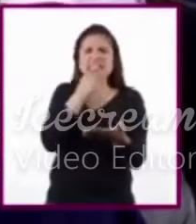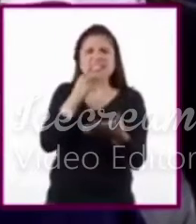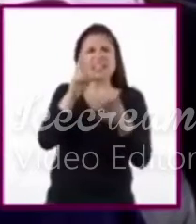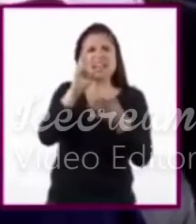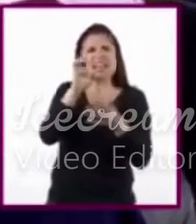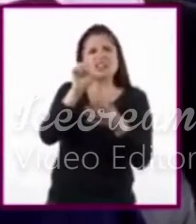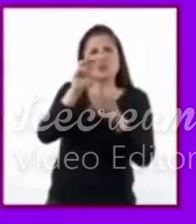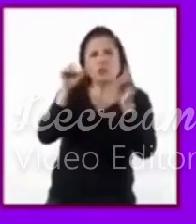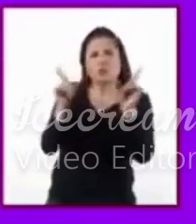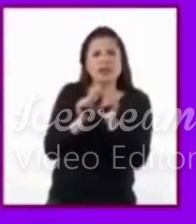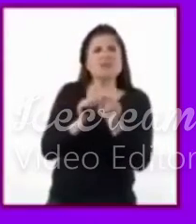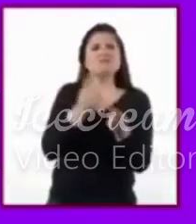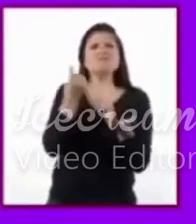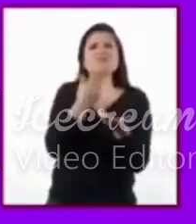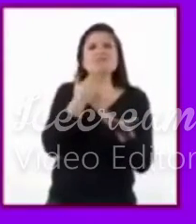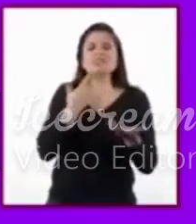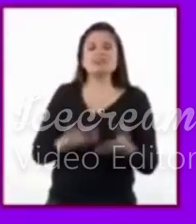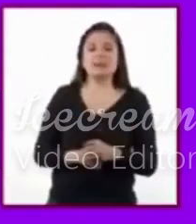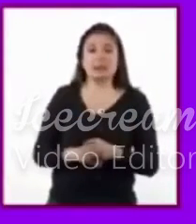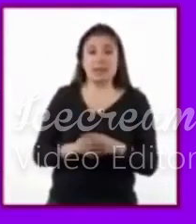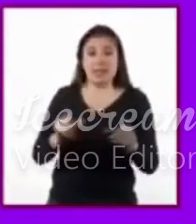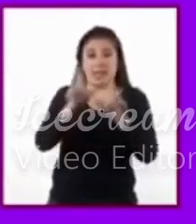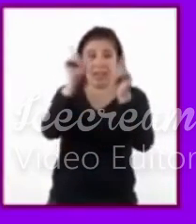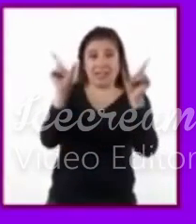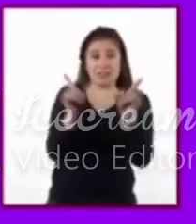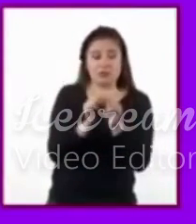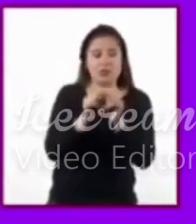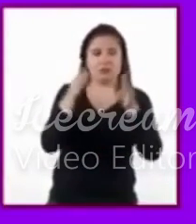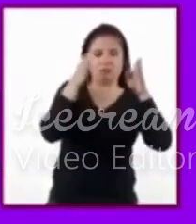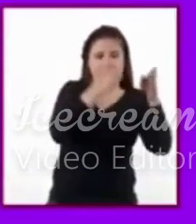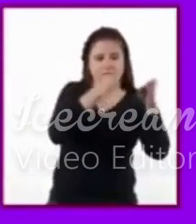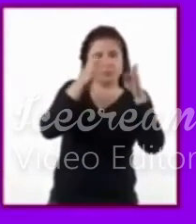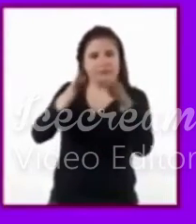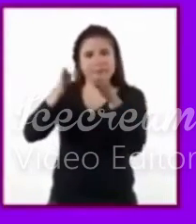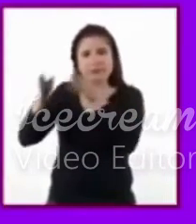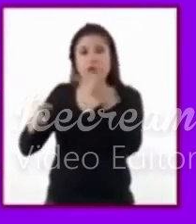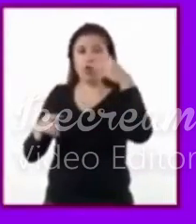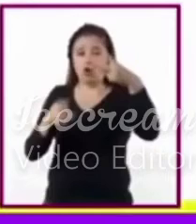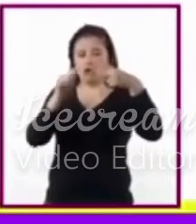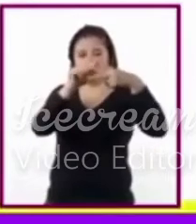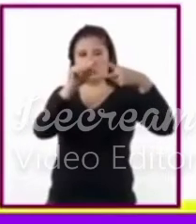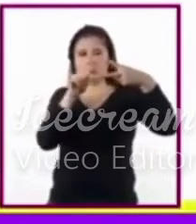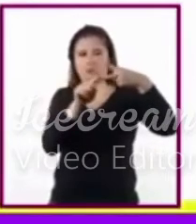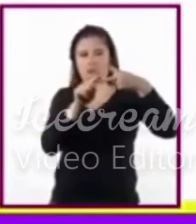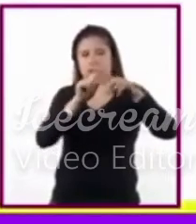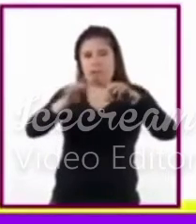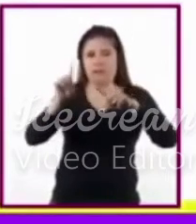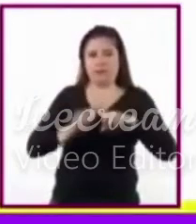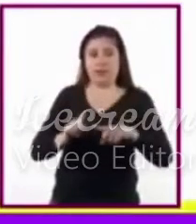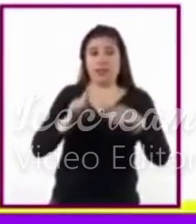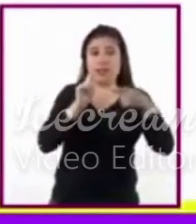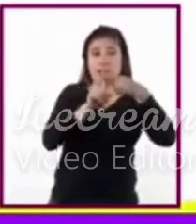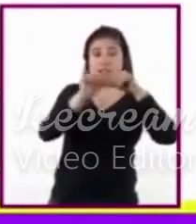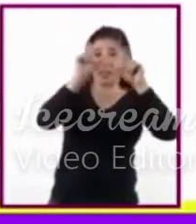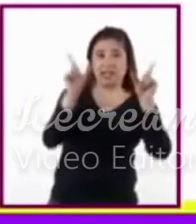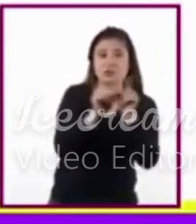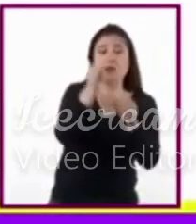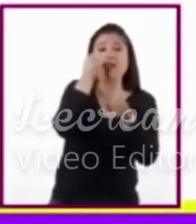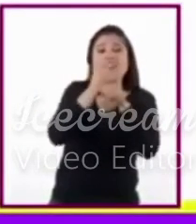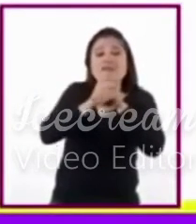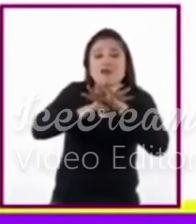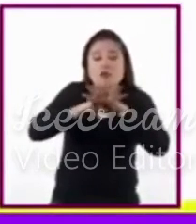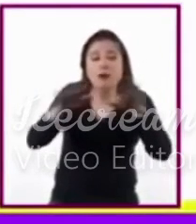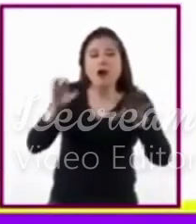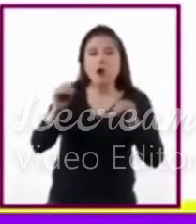resumen. Los resúmenes se clasifican básicamente en dos tipos. El resumen informativo